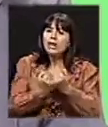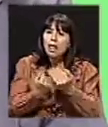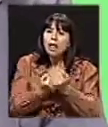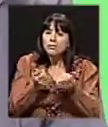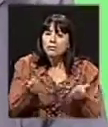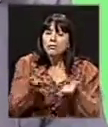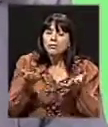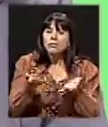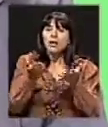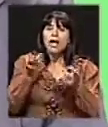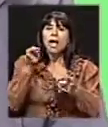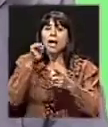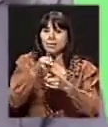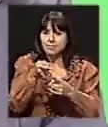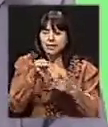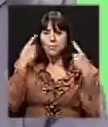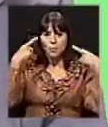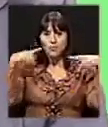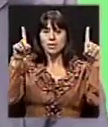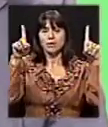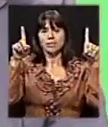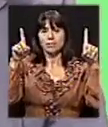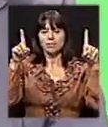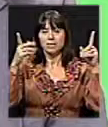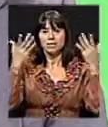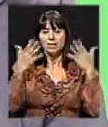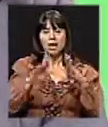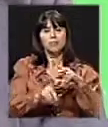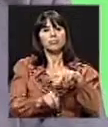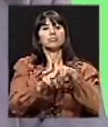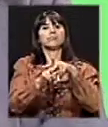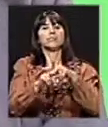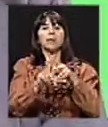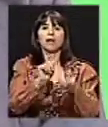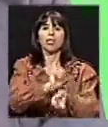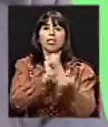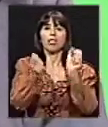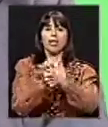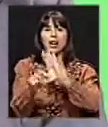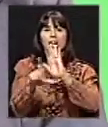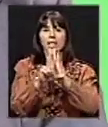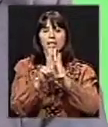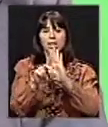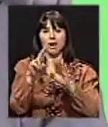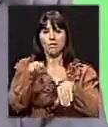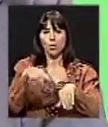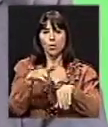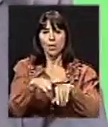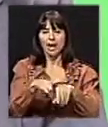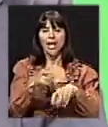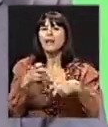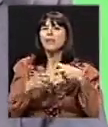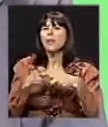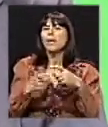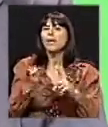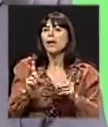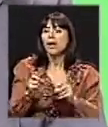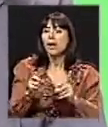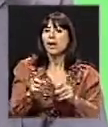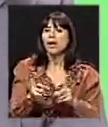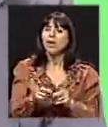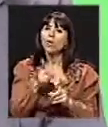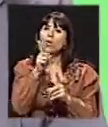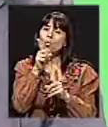llevarlo hasta que por fin pueda ser ley de la República. El problema está, creo yo, en